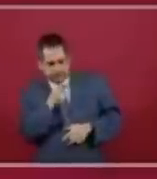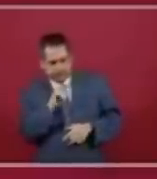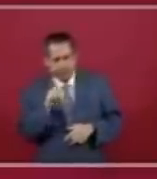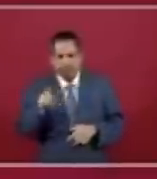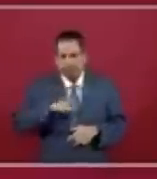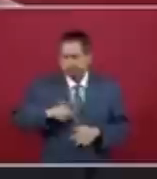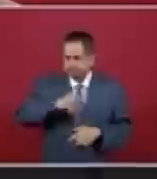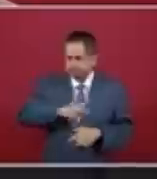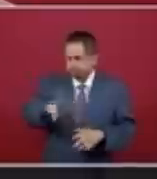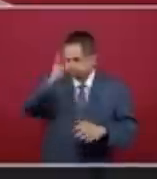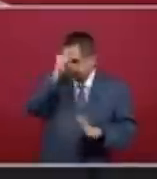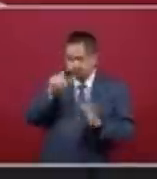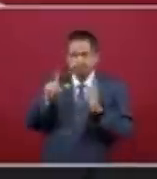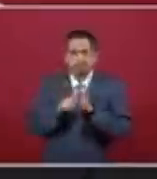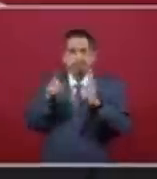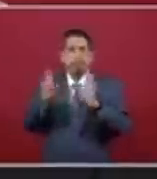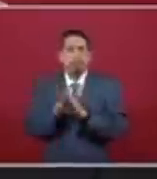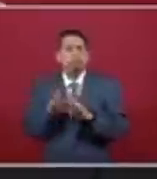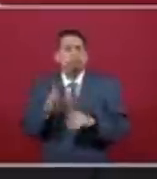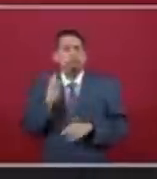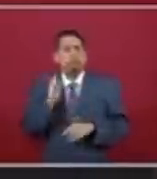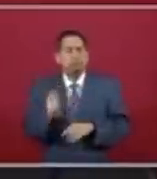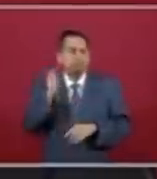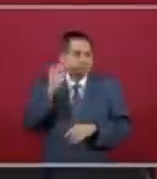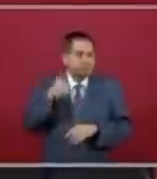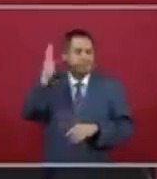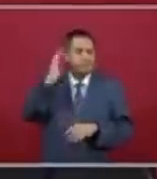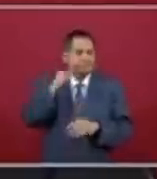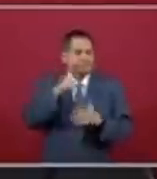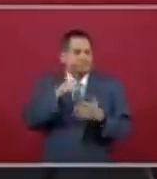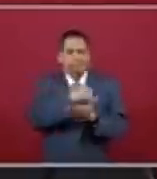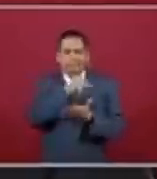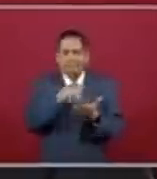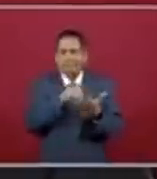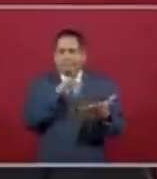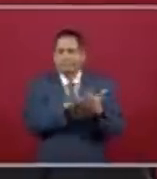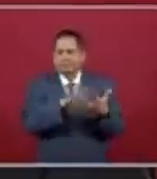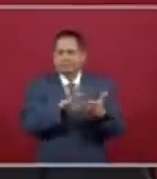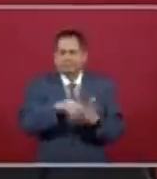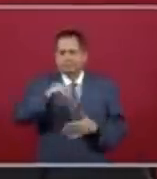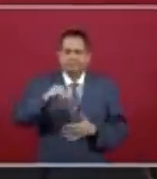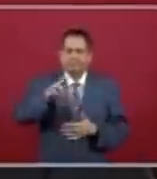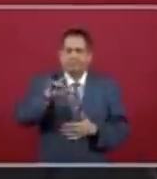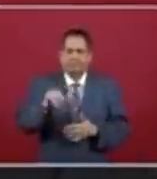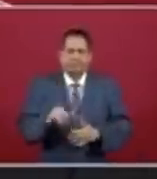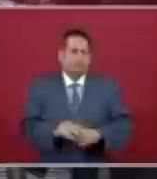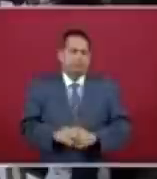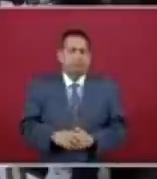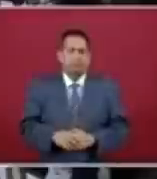enseñanza sobre lo que eran las prisiones anteriormente.